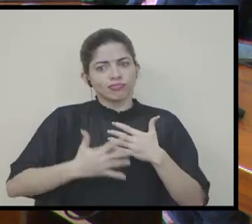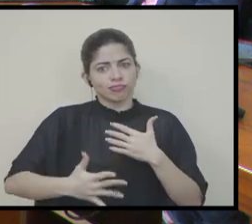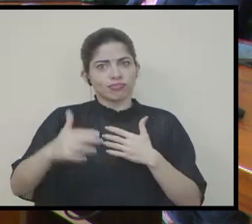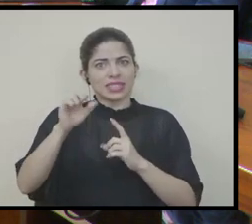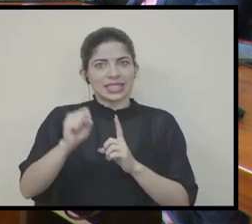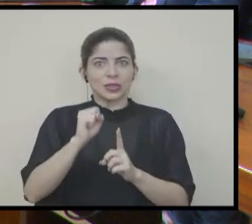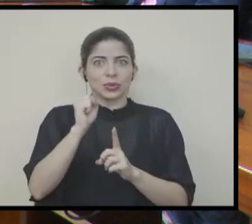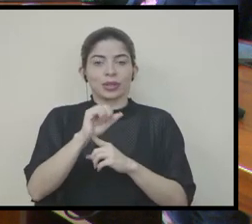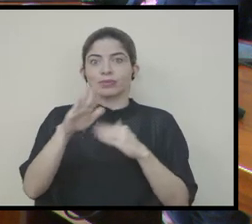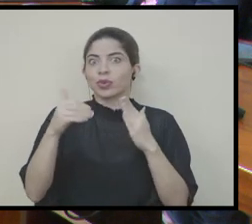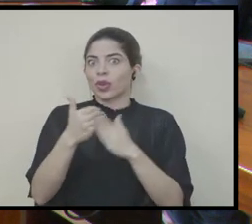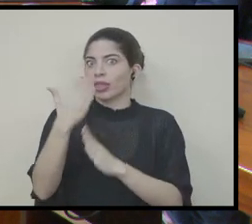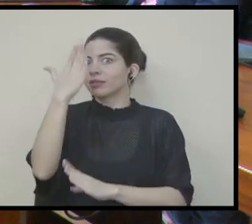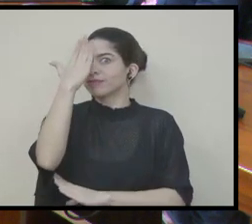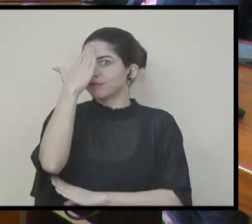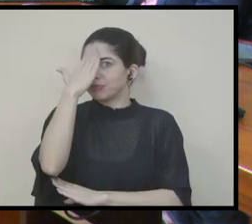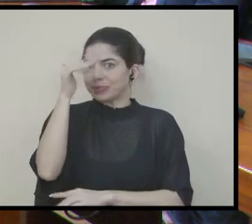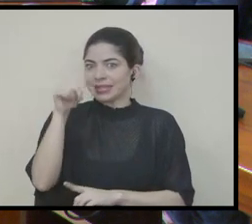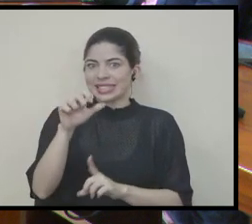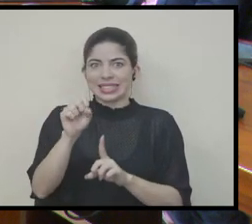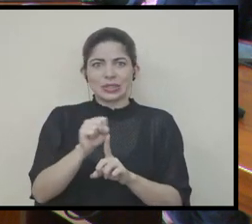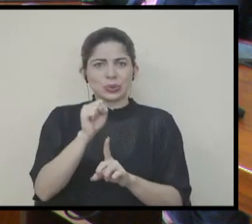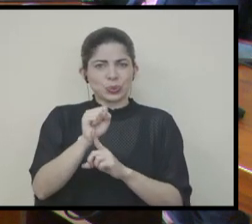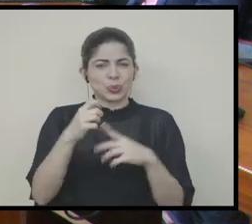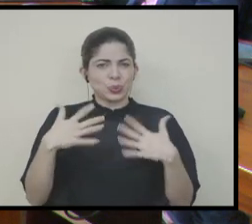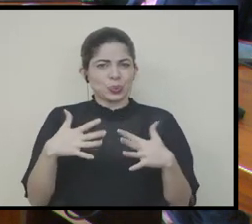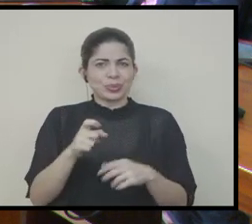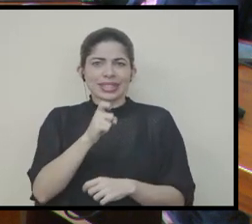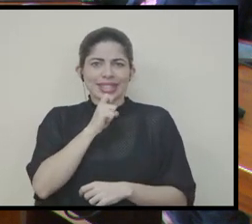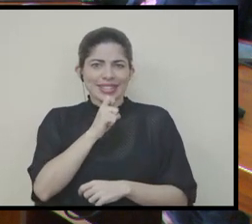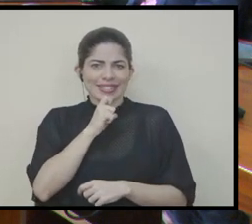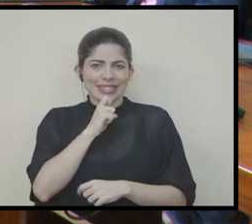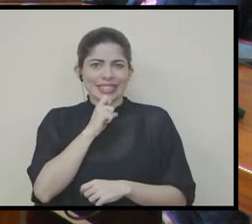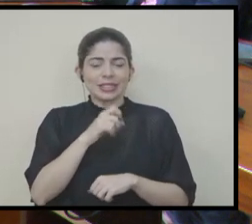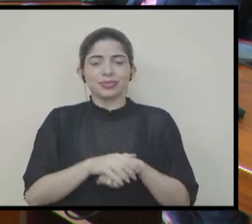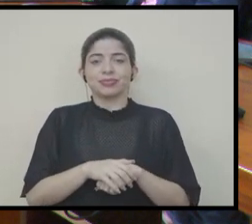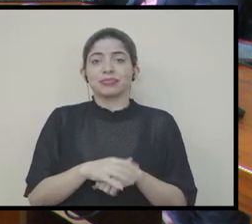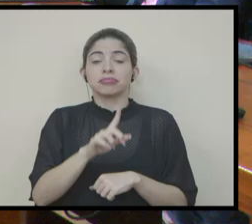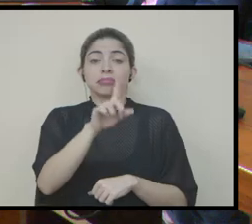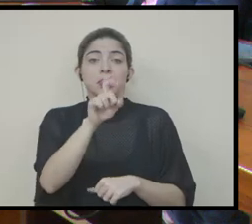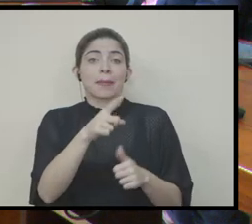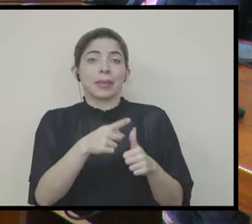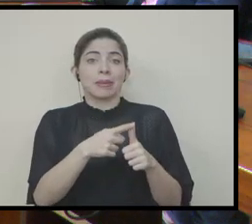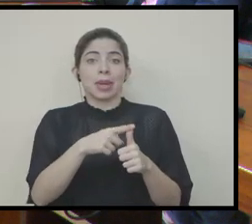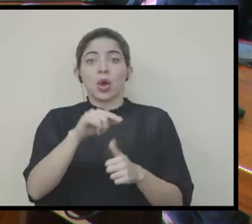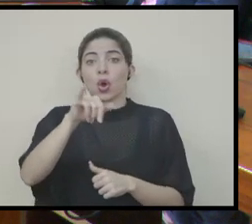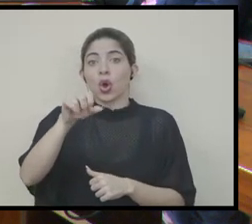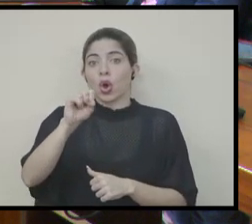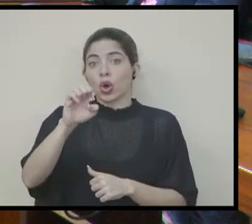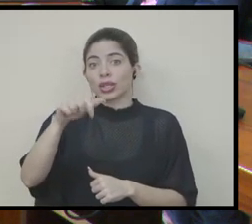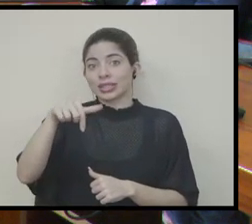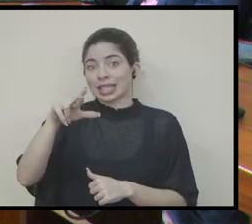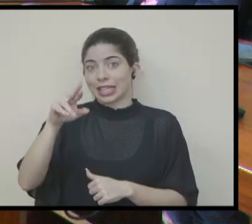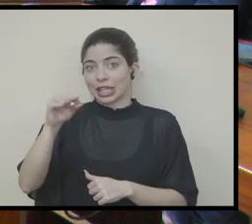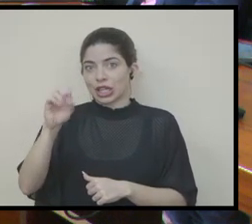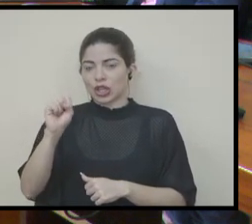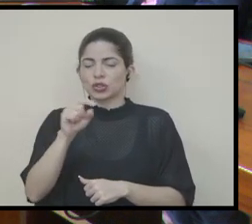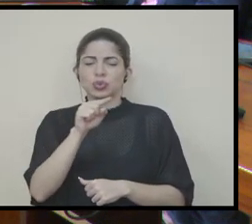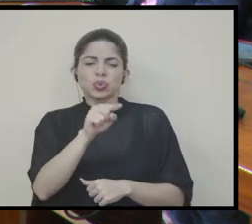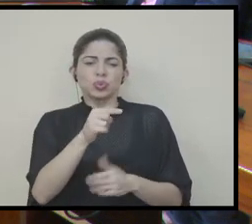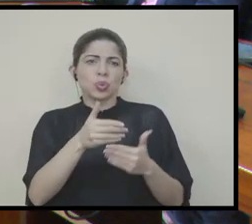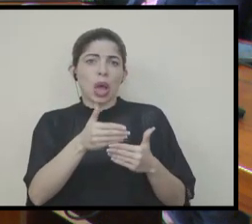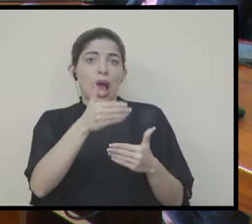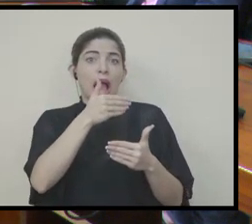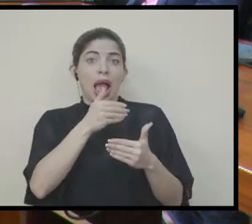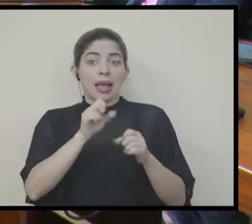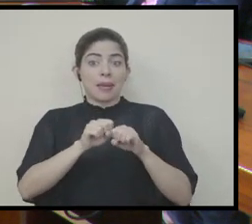en esta situación que todos sabemos es muy, muy difícil. De consultoría a don José Quirós sobre esto, ¿qué hacían antes